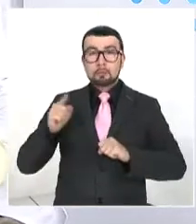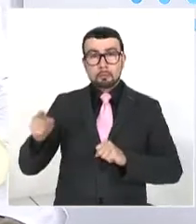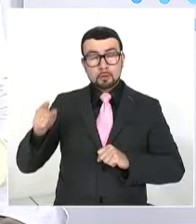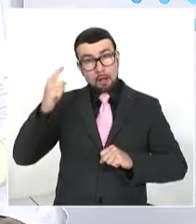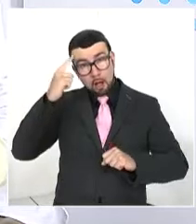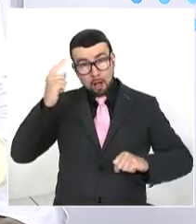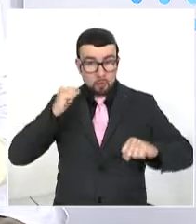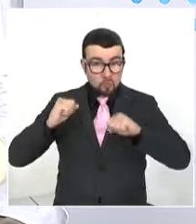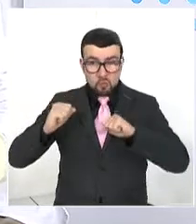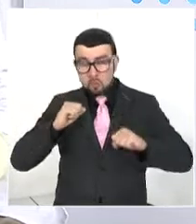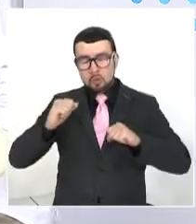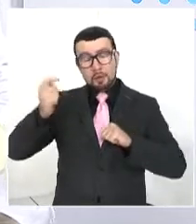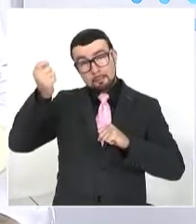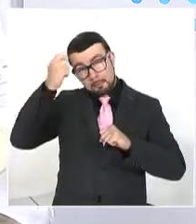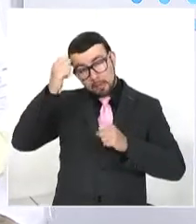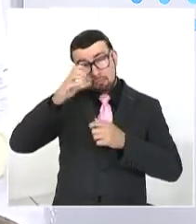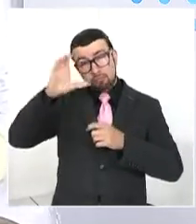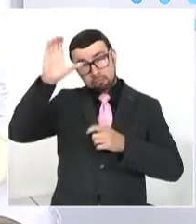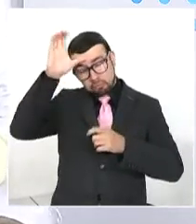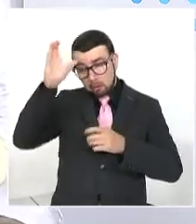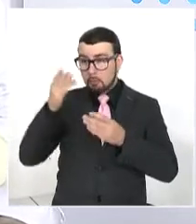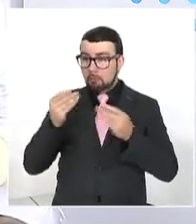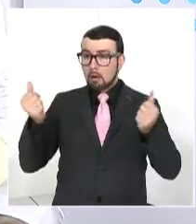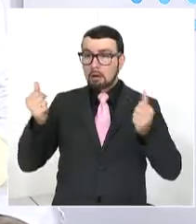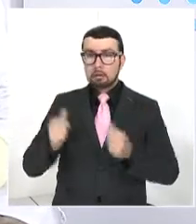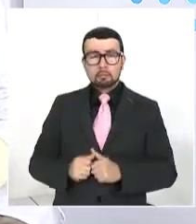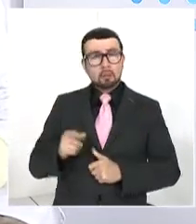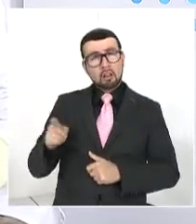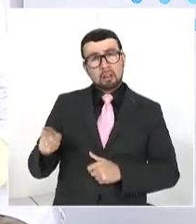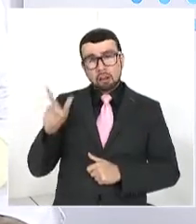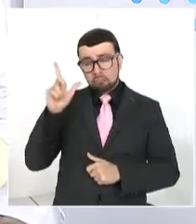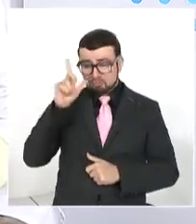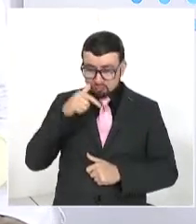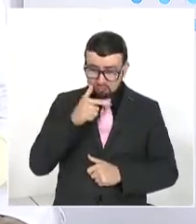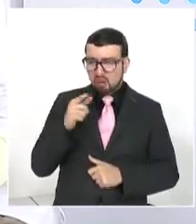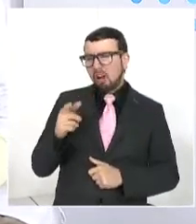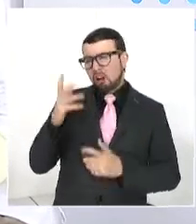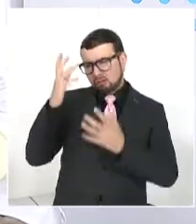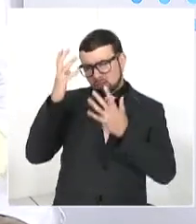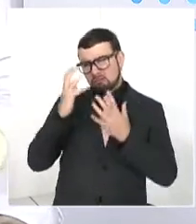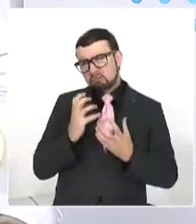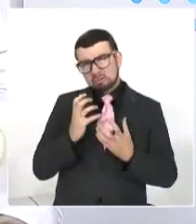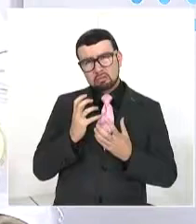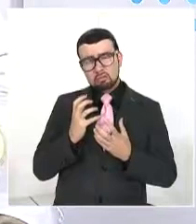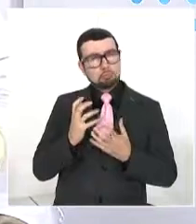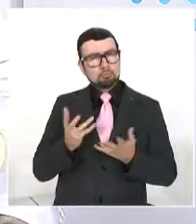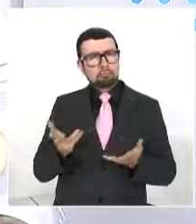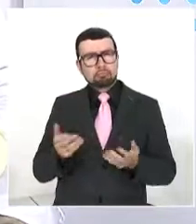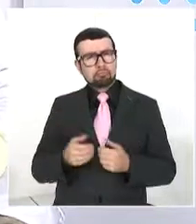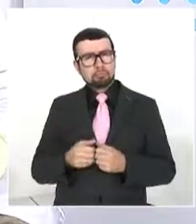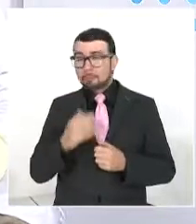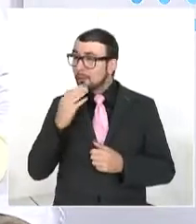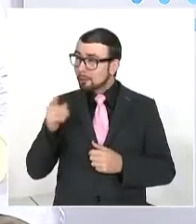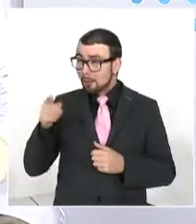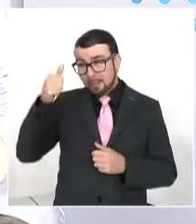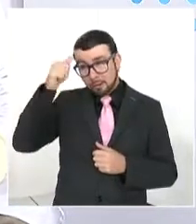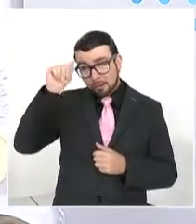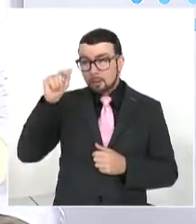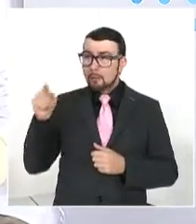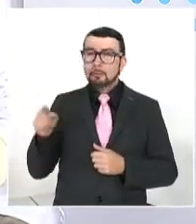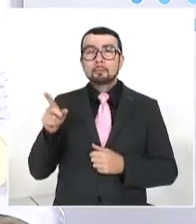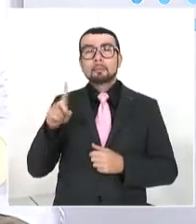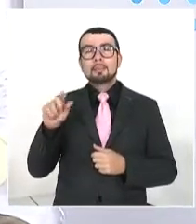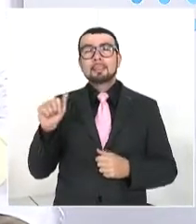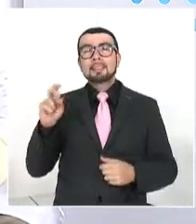motoras. ¿Será que esto es motivo de tristeza, depresión? ¿Usted recuerda cuando salía de Santa Sofía y se iba